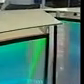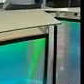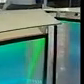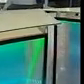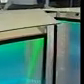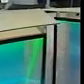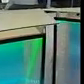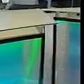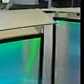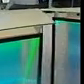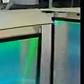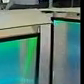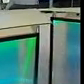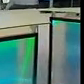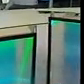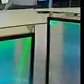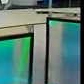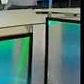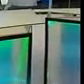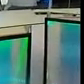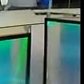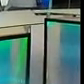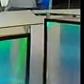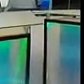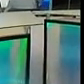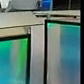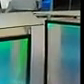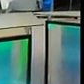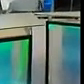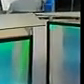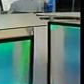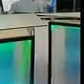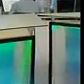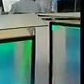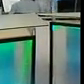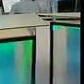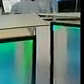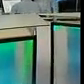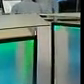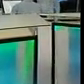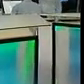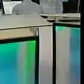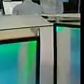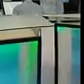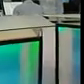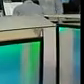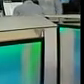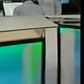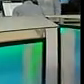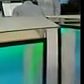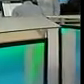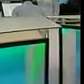marcha de el MOBADEF el último lunes. Gracias al Canal de Congreso también por ayudarnos con esas imágenes.